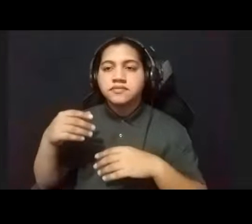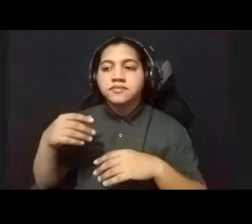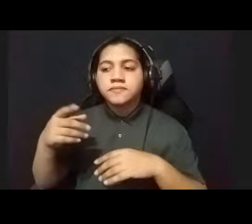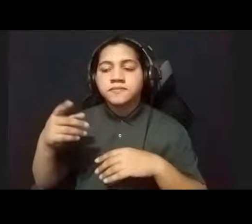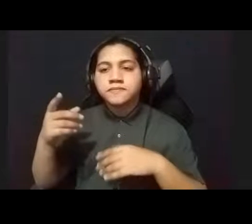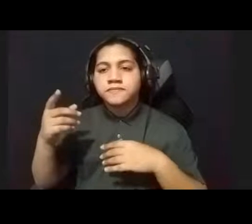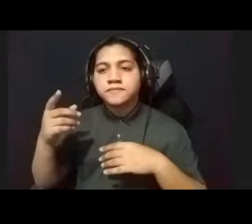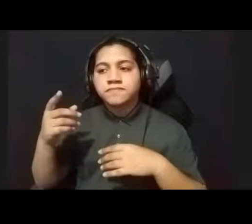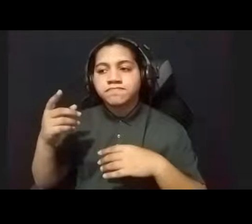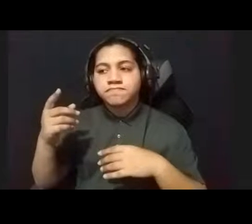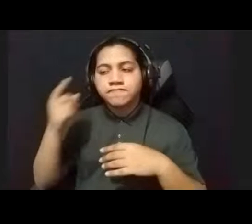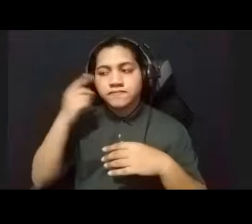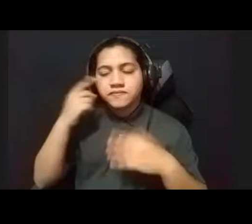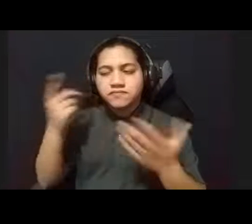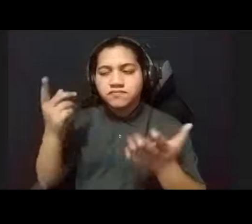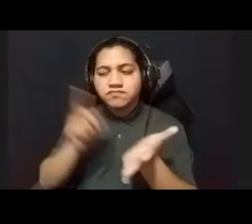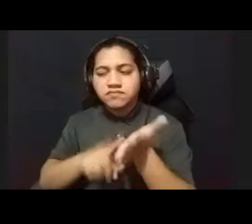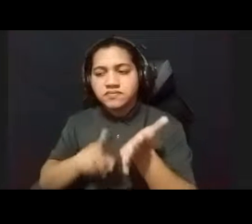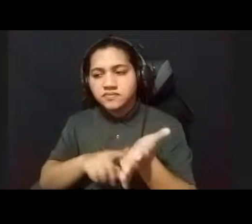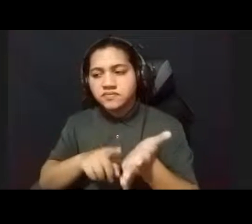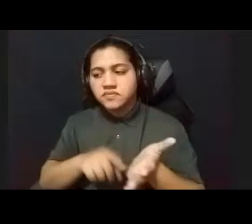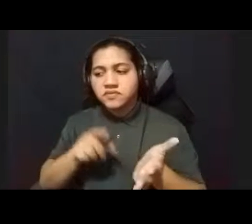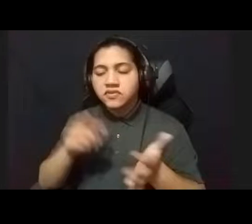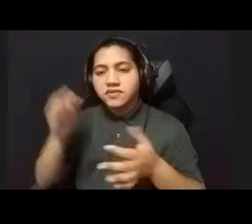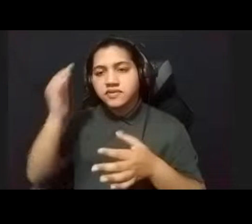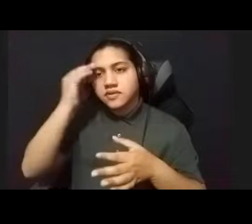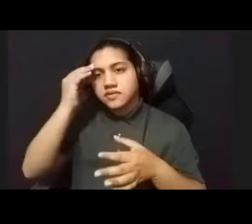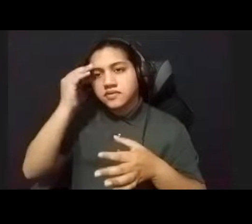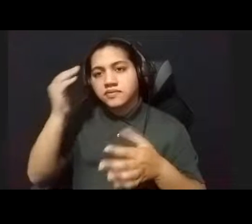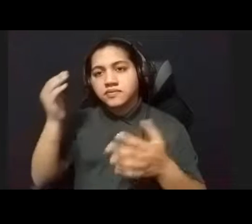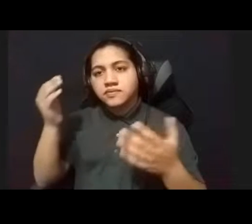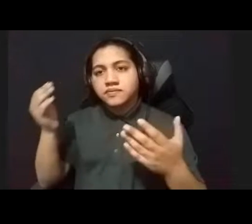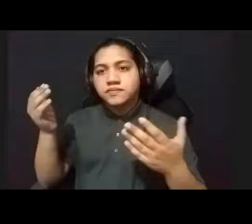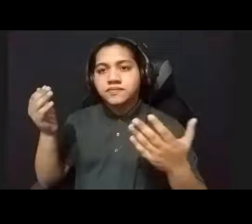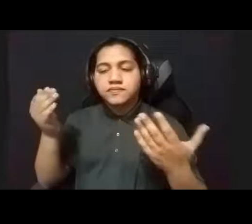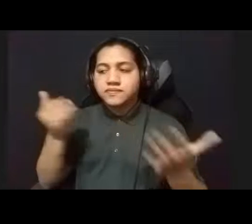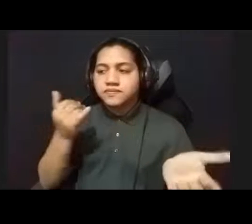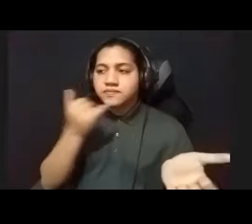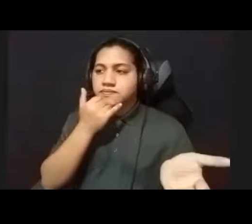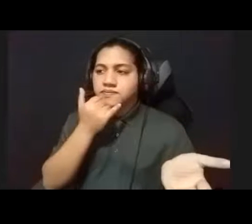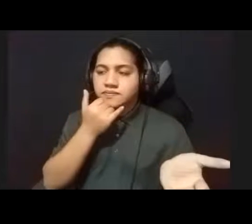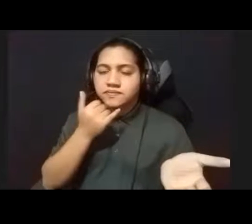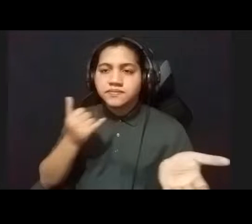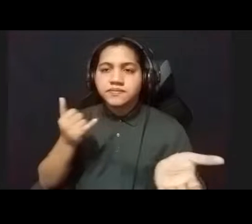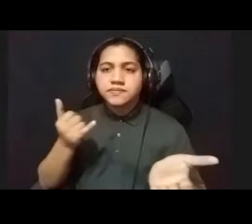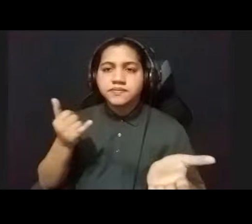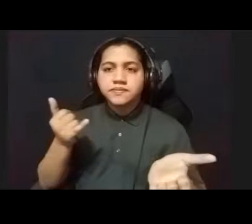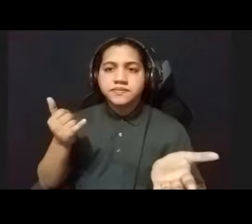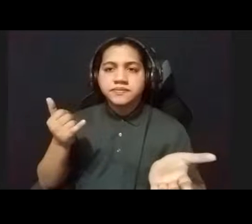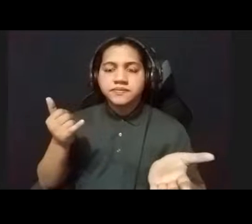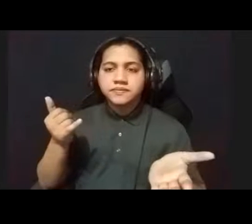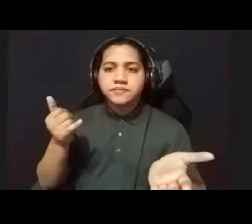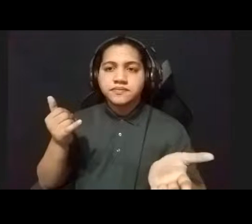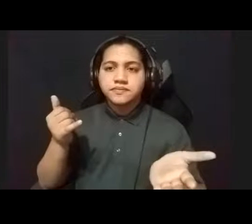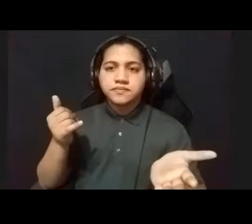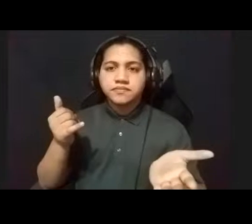queda abierta esa investigación para saber qué fue lo que sucedió. Yo creo que